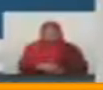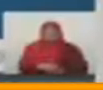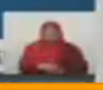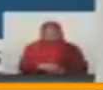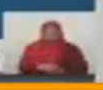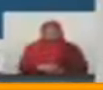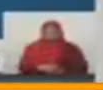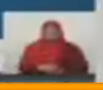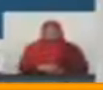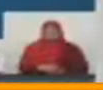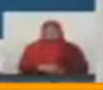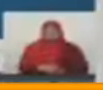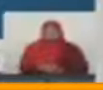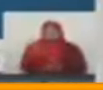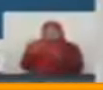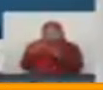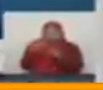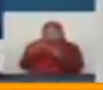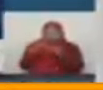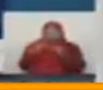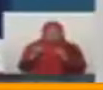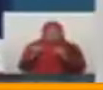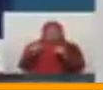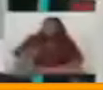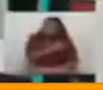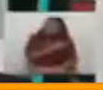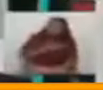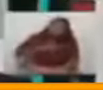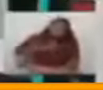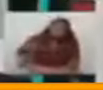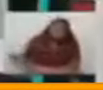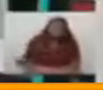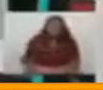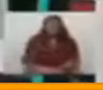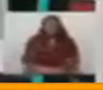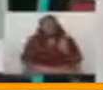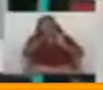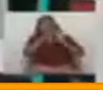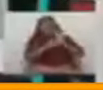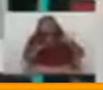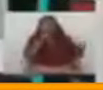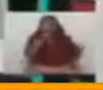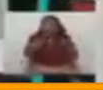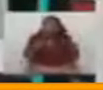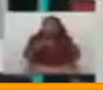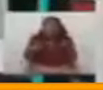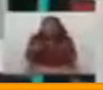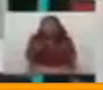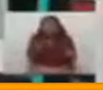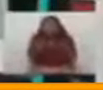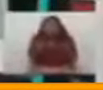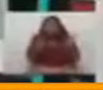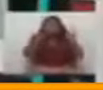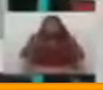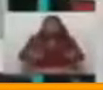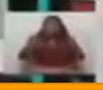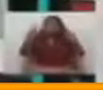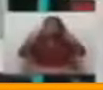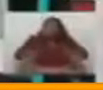donde asesinatos, torturas se produjeron, pero lo conocimos muchos años